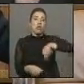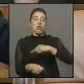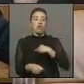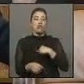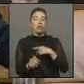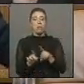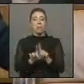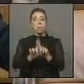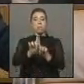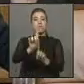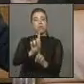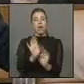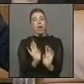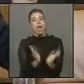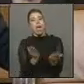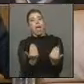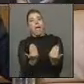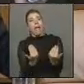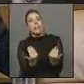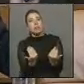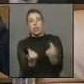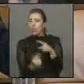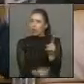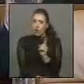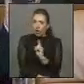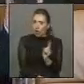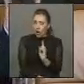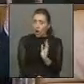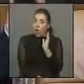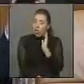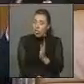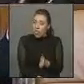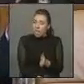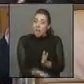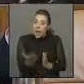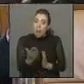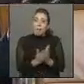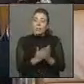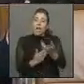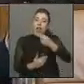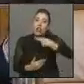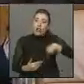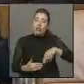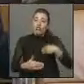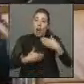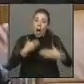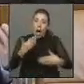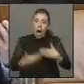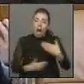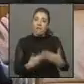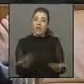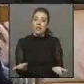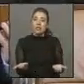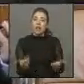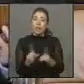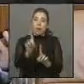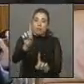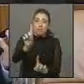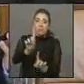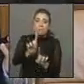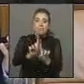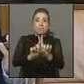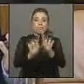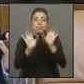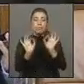quedarnos esperando, haciendo el papel de aturdío. No, tenemos que empezar nosotros a dar aquellos pasos y ponernos en la